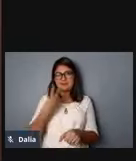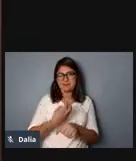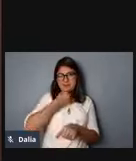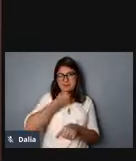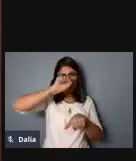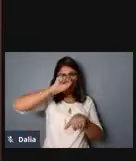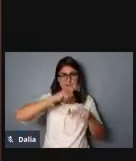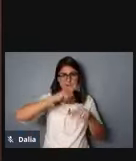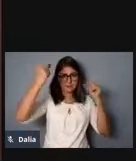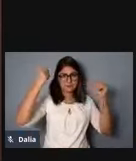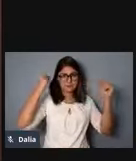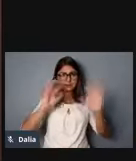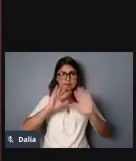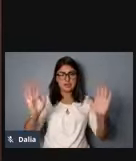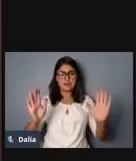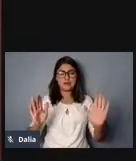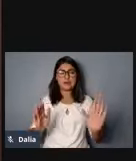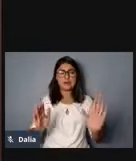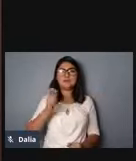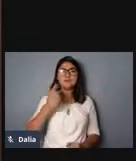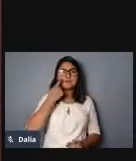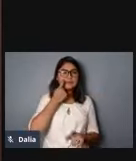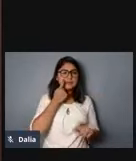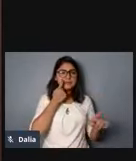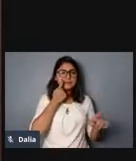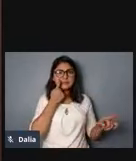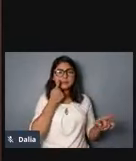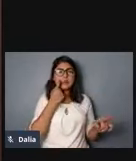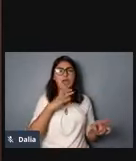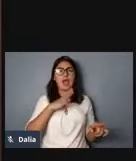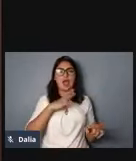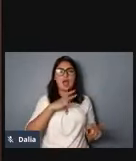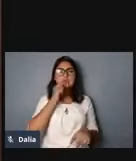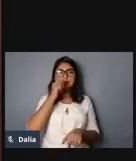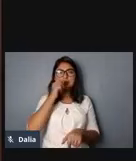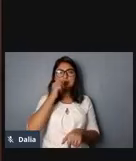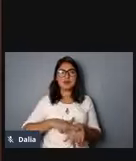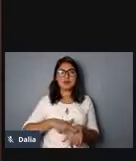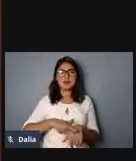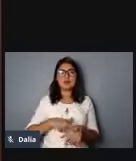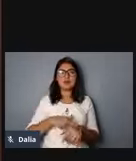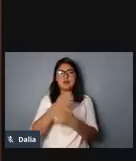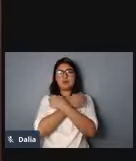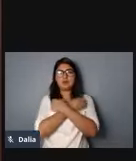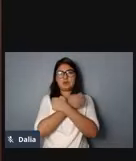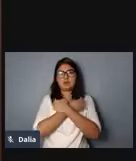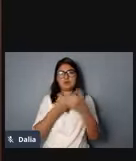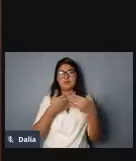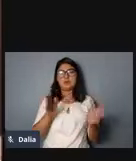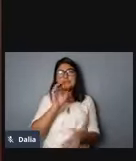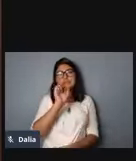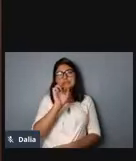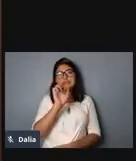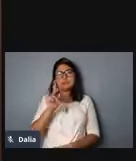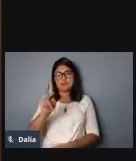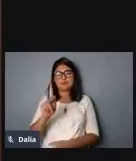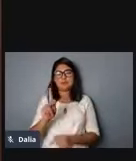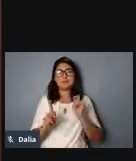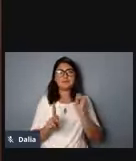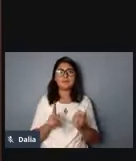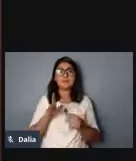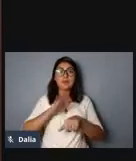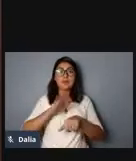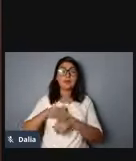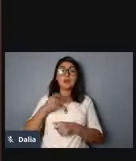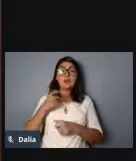que se anunció a través de la Secretaría de Educación Pública que ningún niño o niña iba a reprobar el ciclo escolar. Escuché mucho, sobre